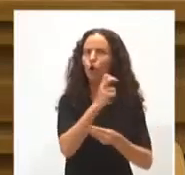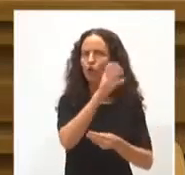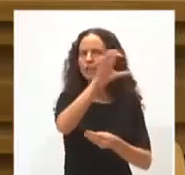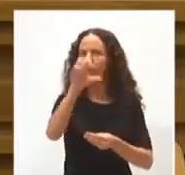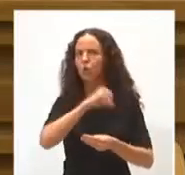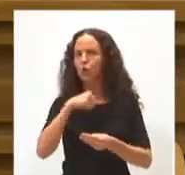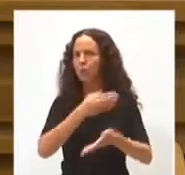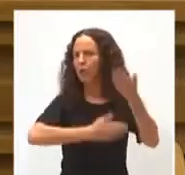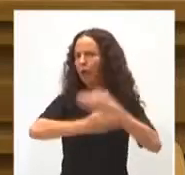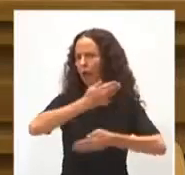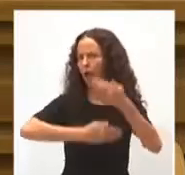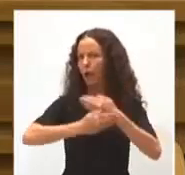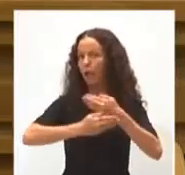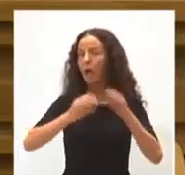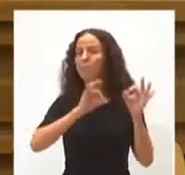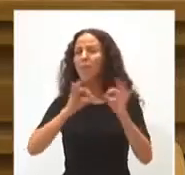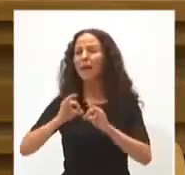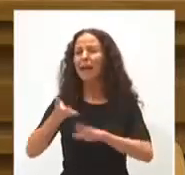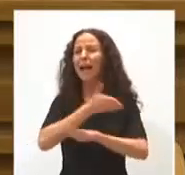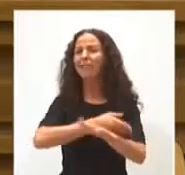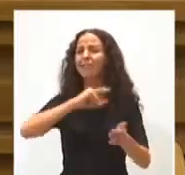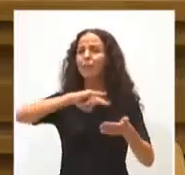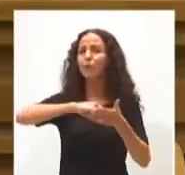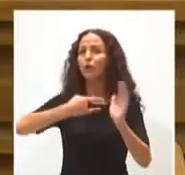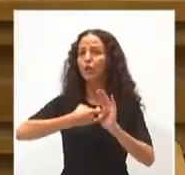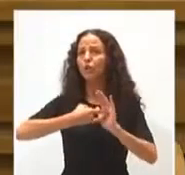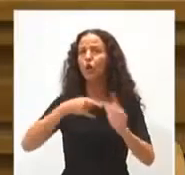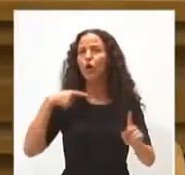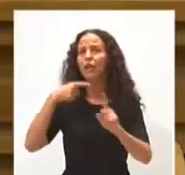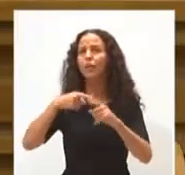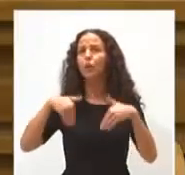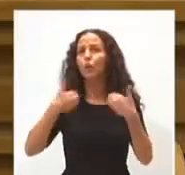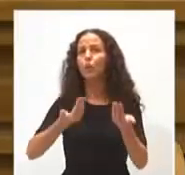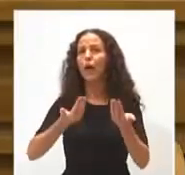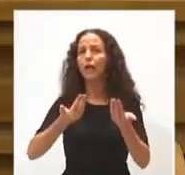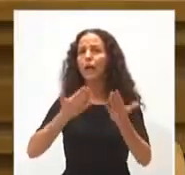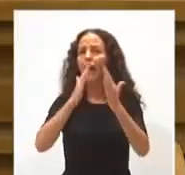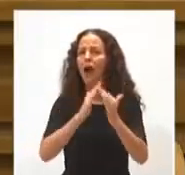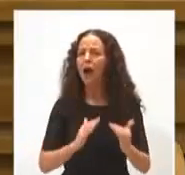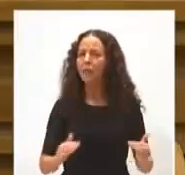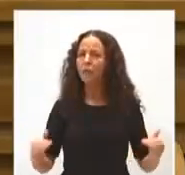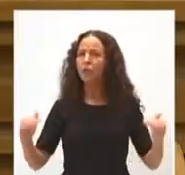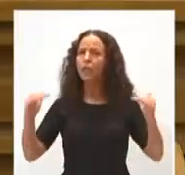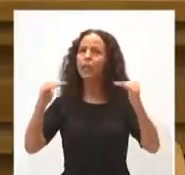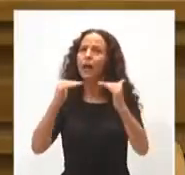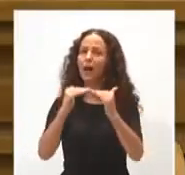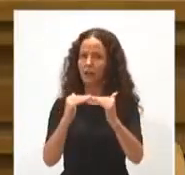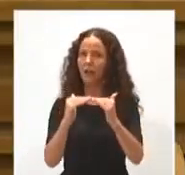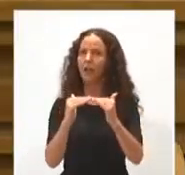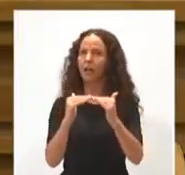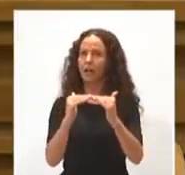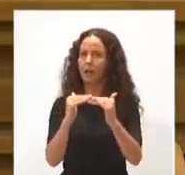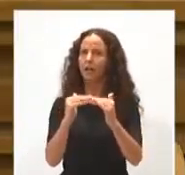preparando un anteproyecto para armonizar y hacer que españa conversa en los